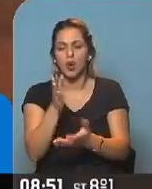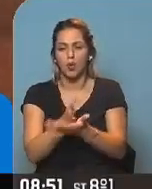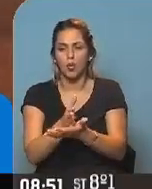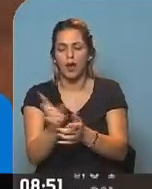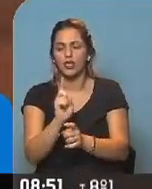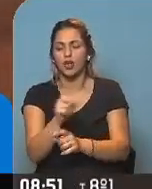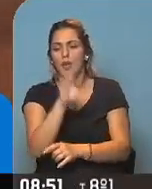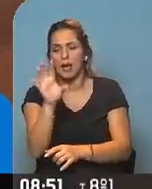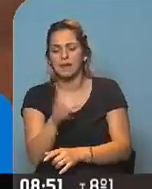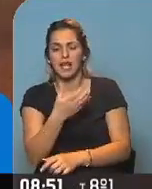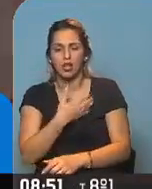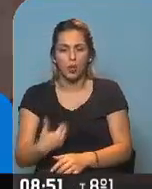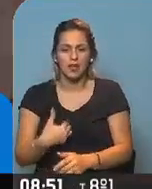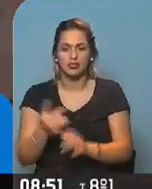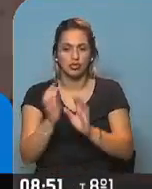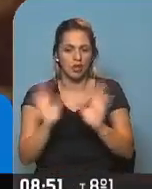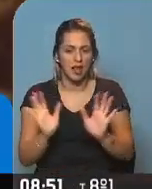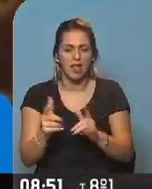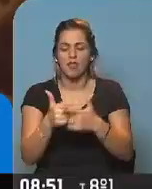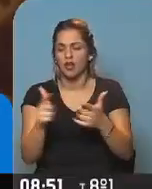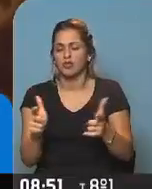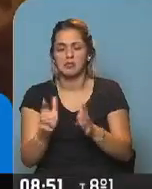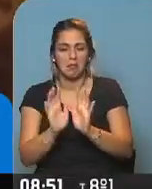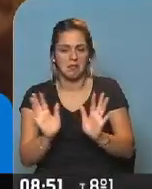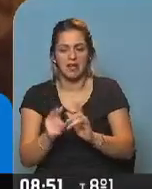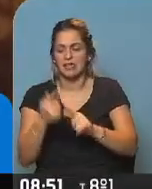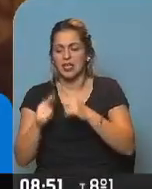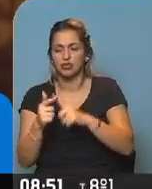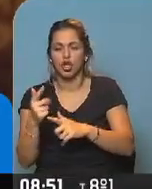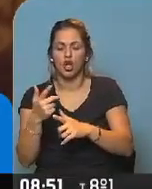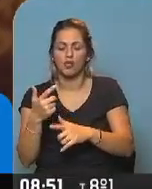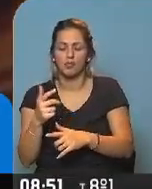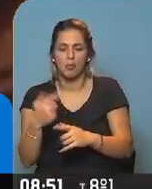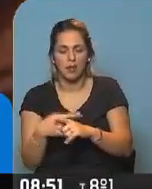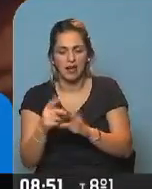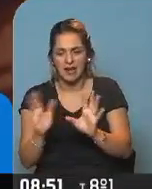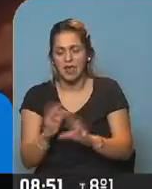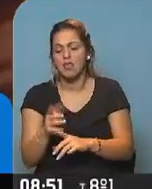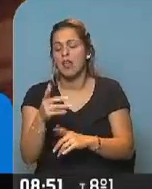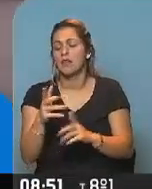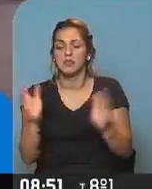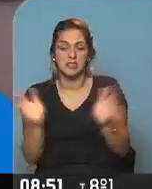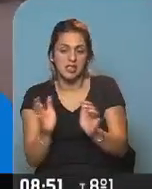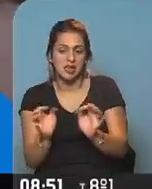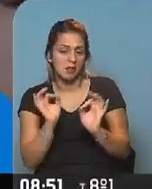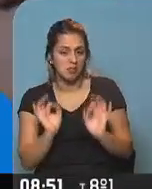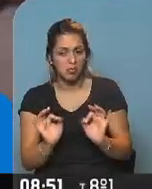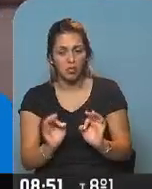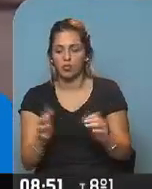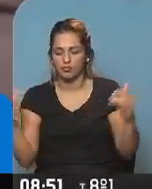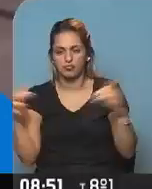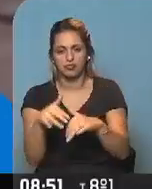capital de gobernación la de decir que no tenía instalaciones una ciudad pequeña una ciudad humilde en su infraestructura y